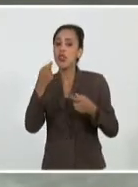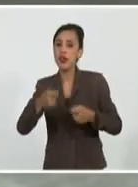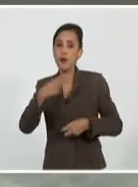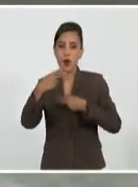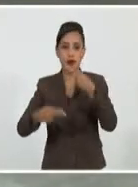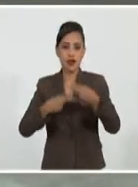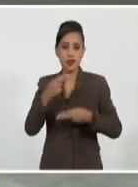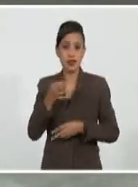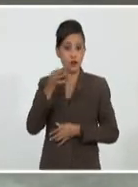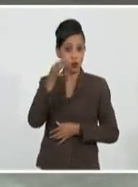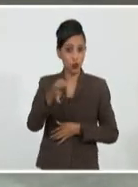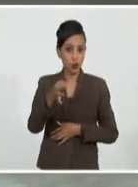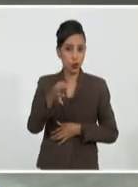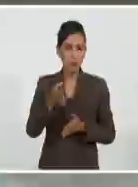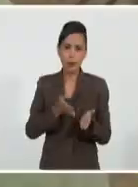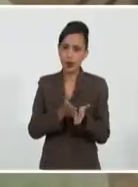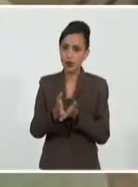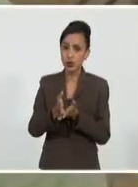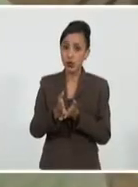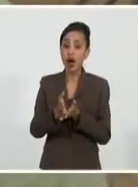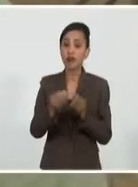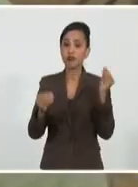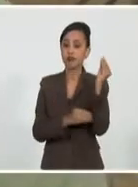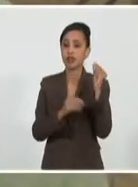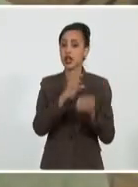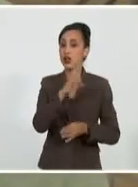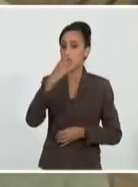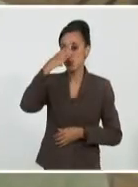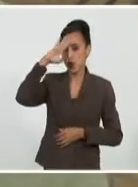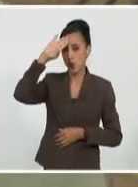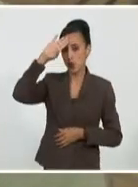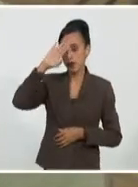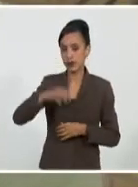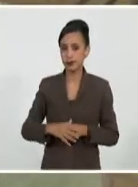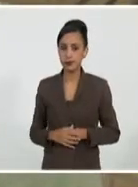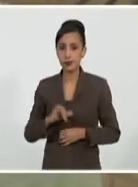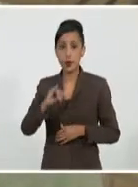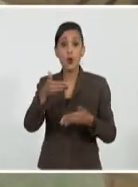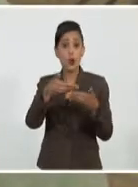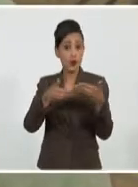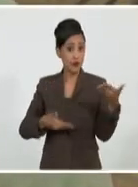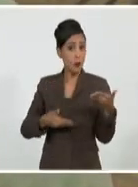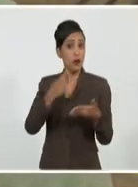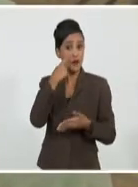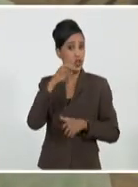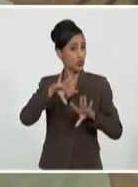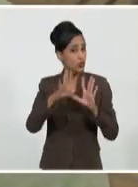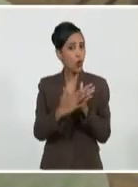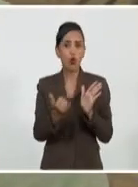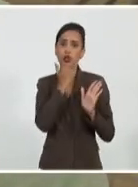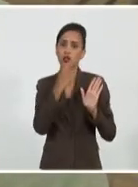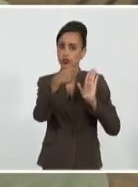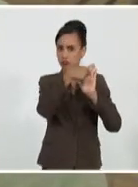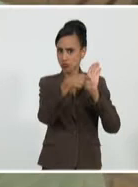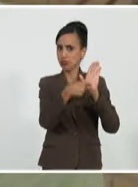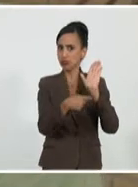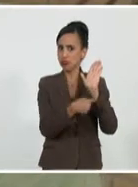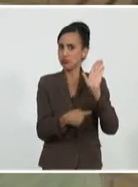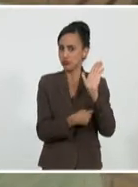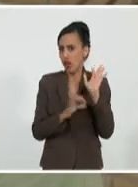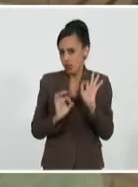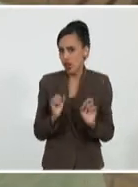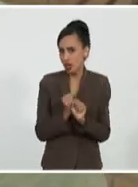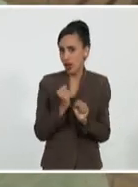para seguir fortaleciendo la revolución cubana. Es un informe exactamente crítico como le corresponde al partido, y también creo que ha sido muy